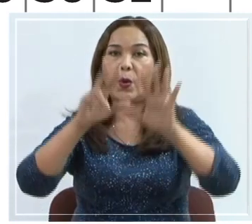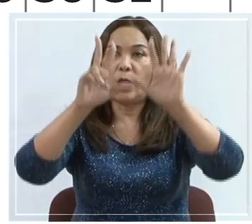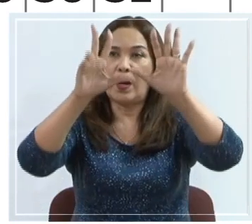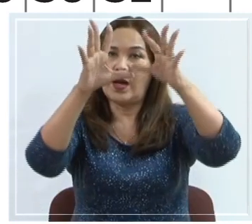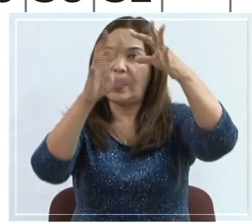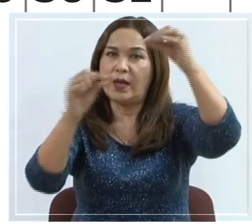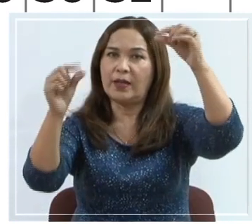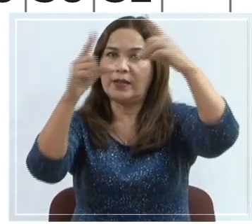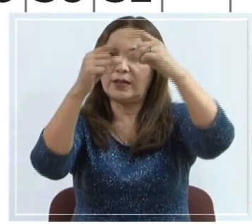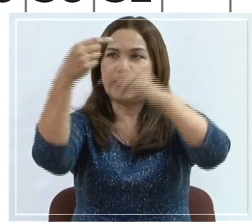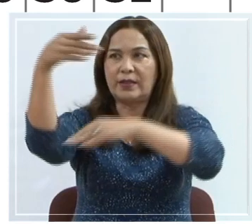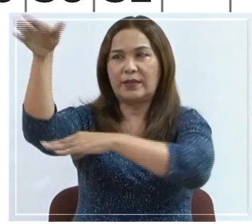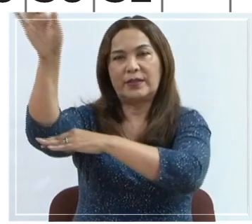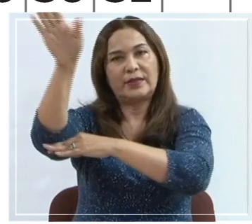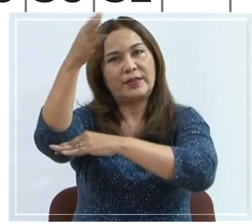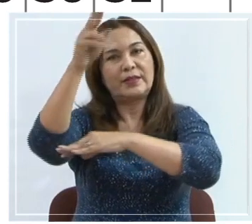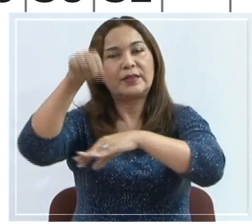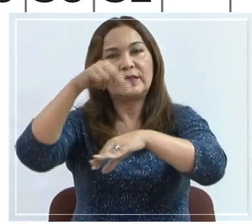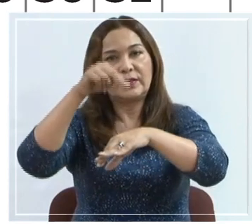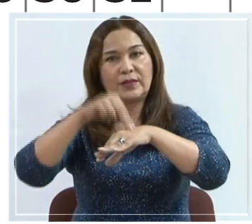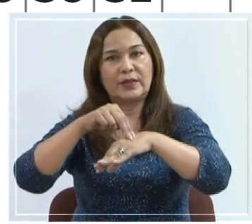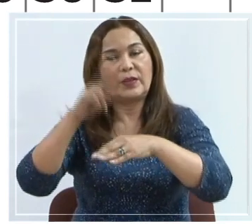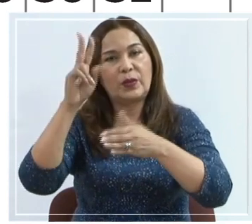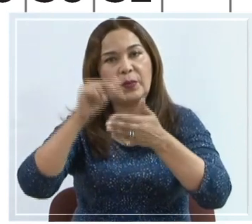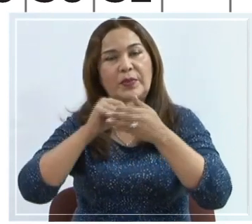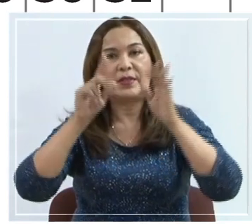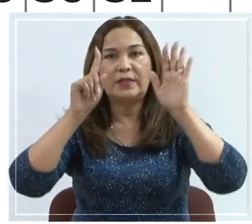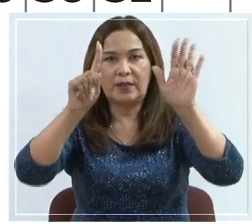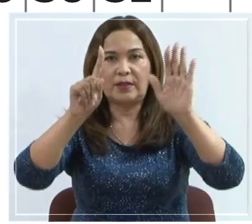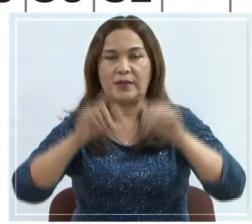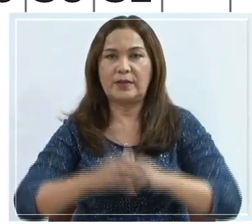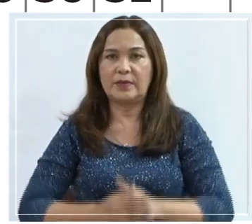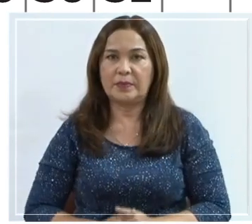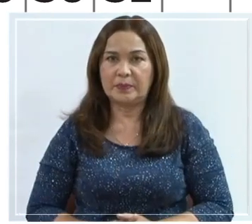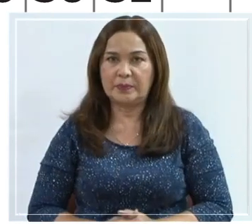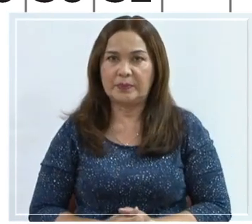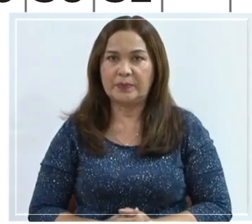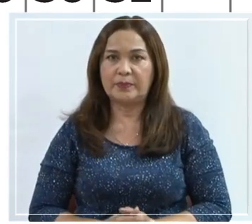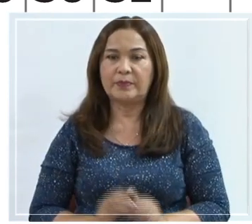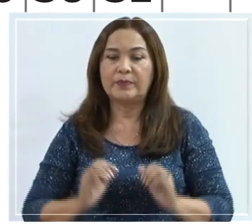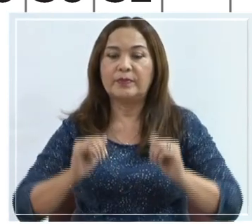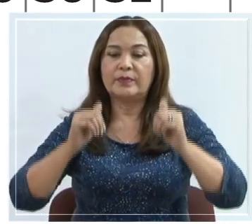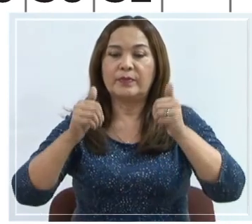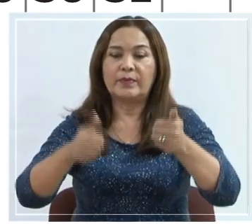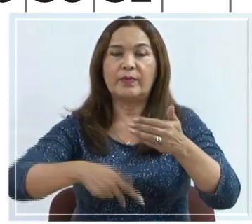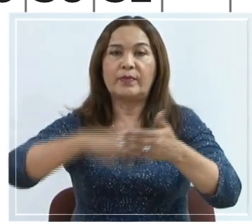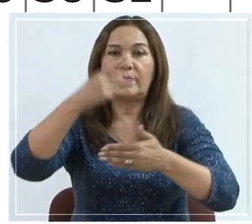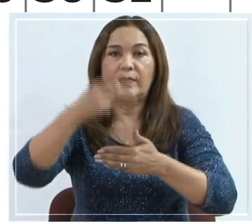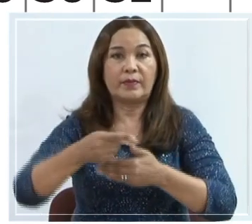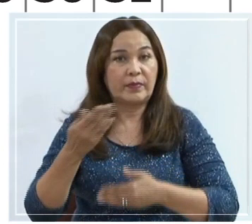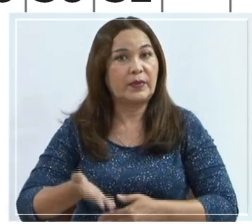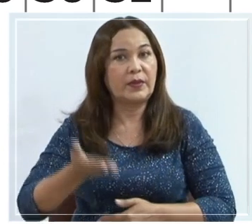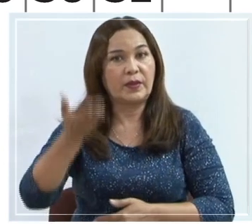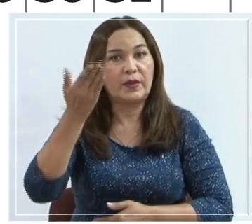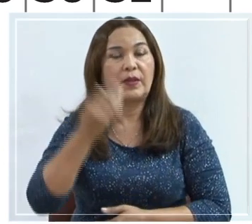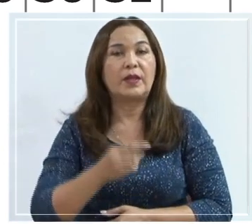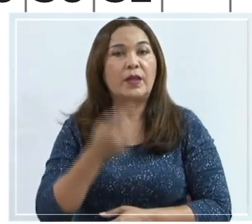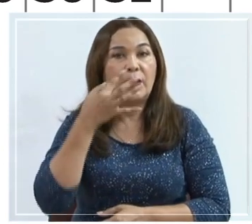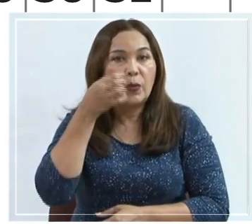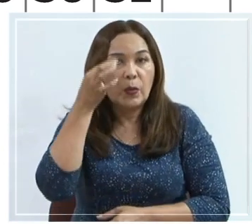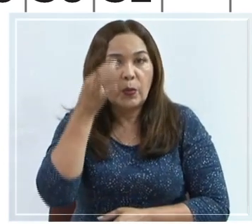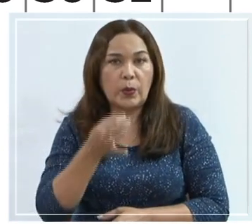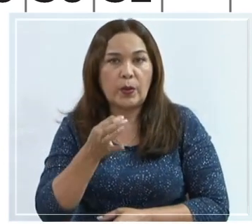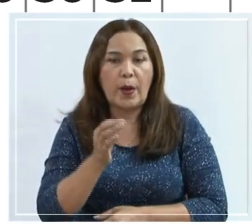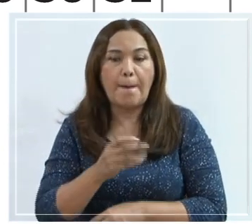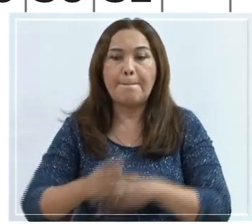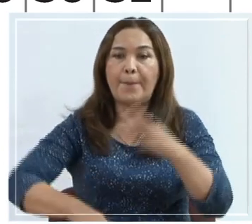octava estrella en la bandera nacional 2006 lanzamiento del plan estratégico de seguridad